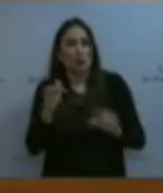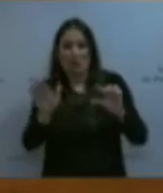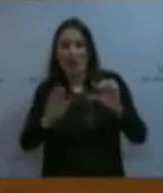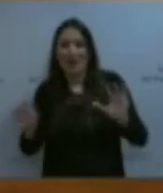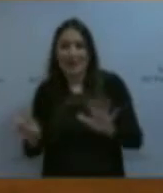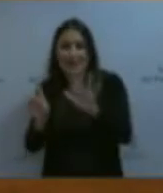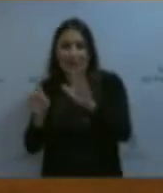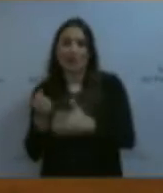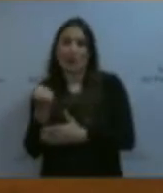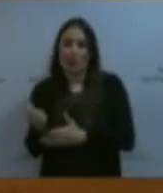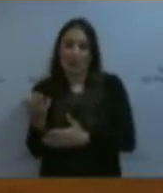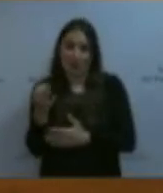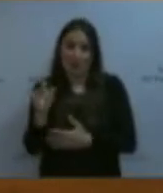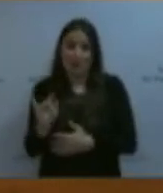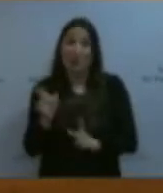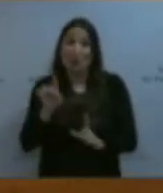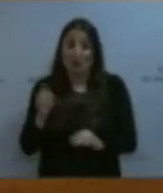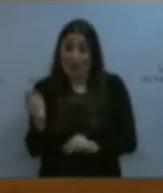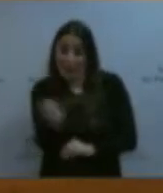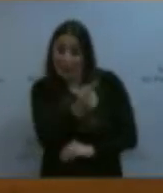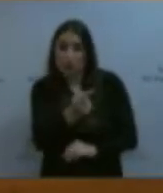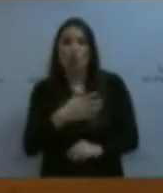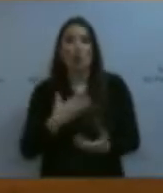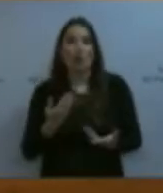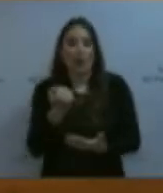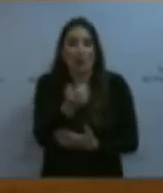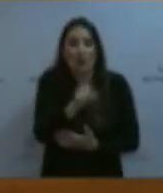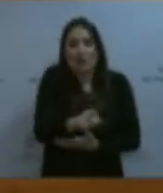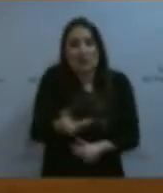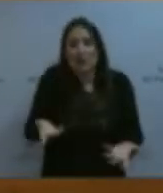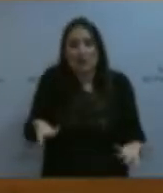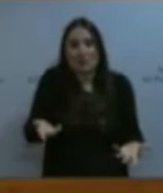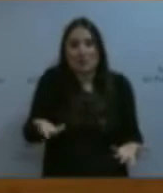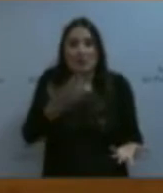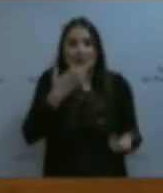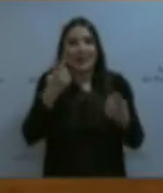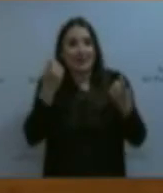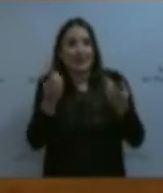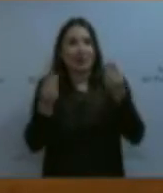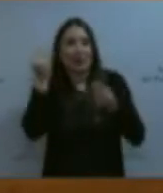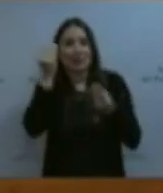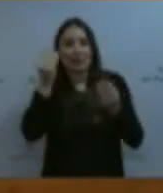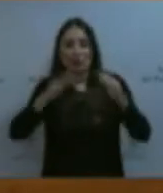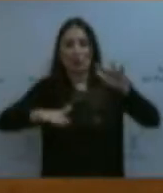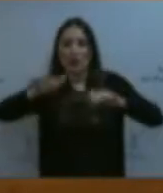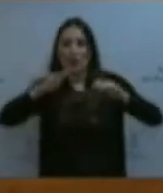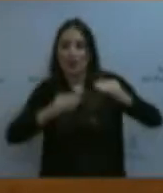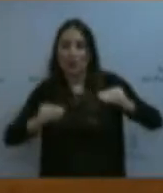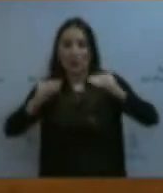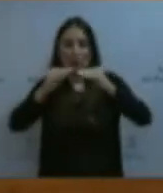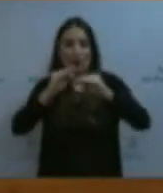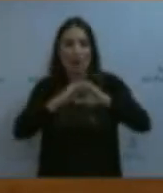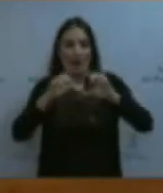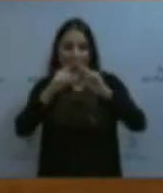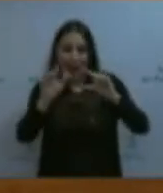que no hay que olvidarse del resto con hacer un planteamiento armónico, equilibrado para toda Asturias. Entendemos que